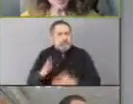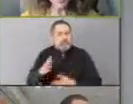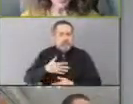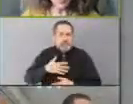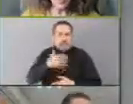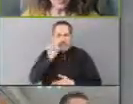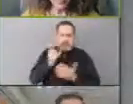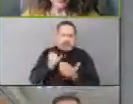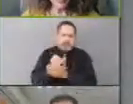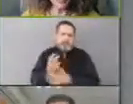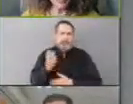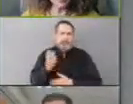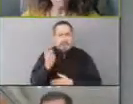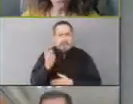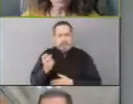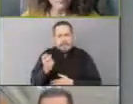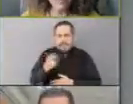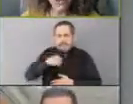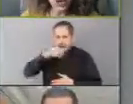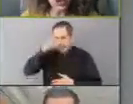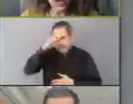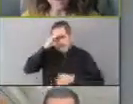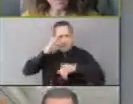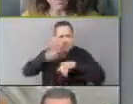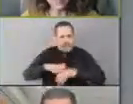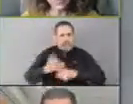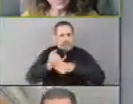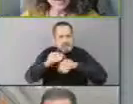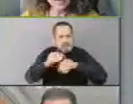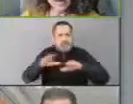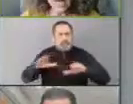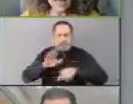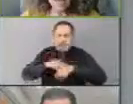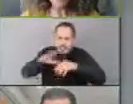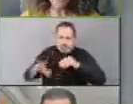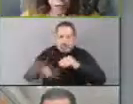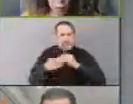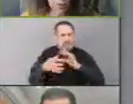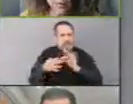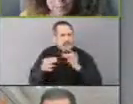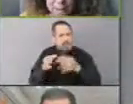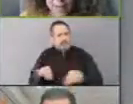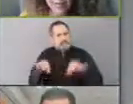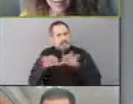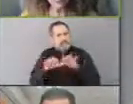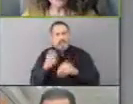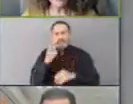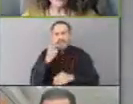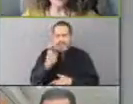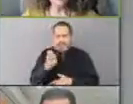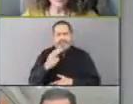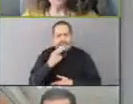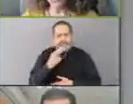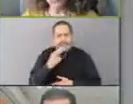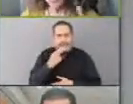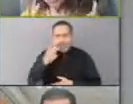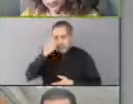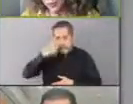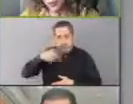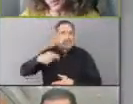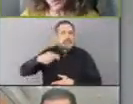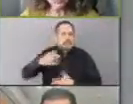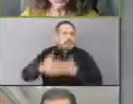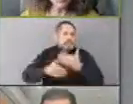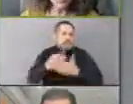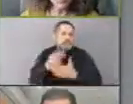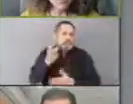definitivamente el tener información apegada a la realidad forma parte de, ya podría, por eso